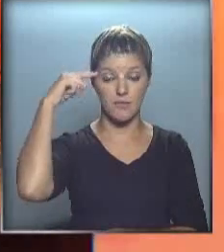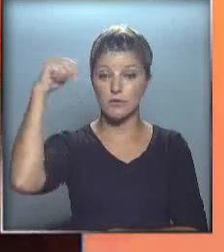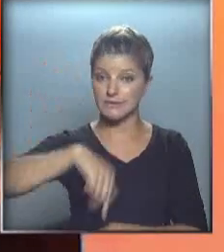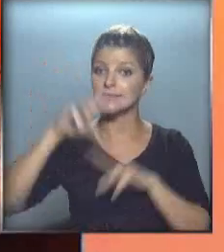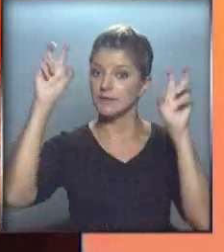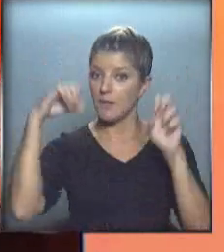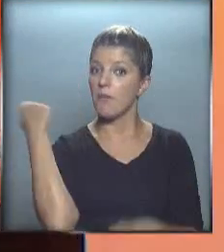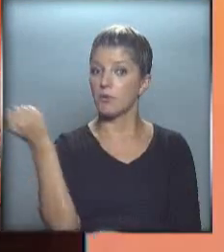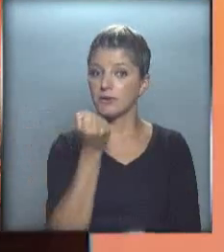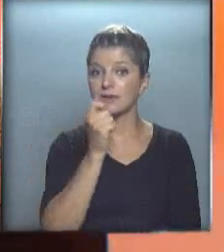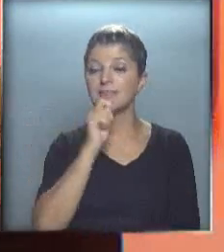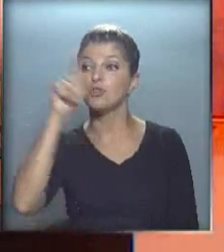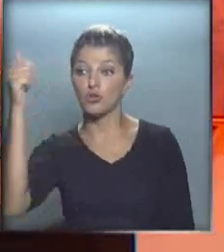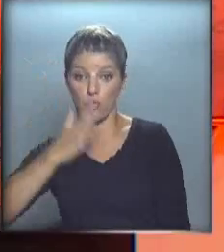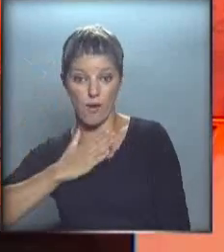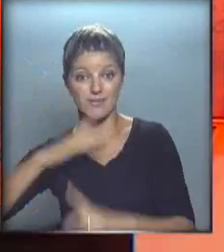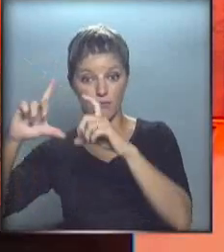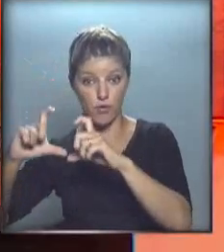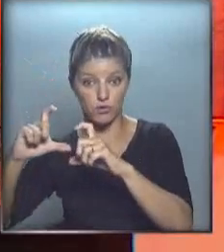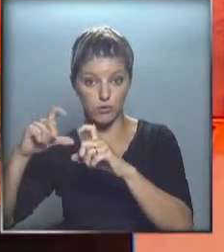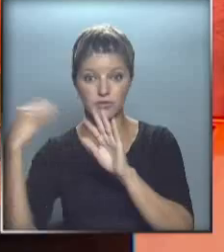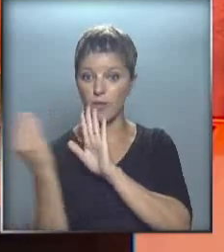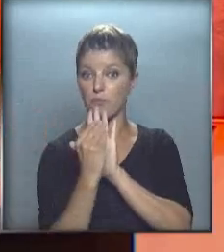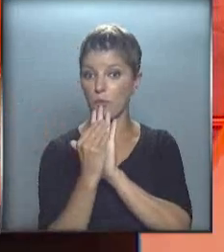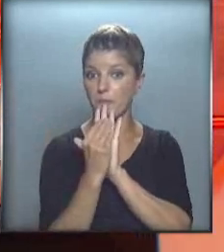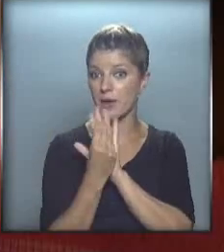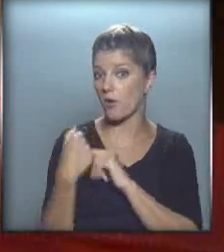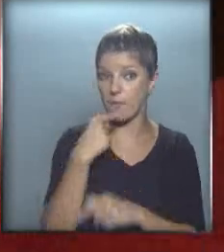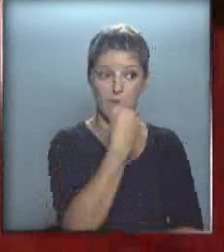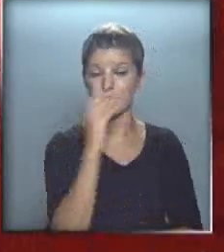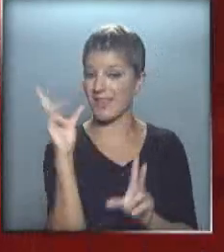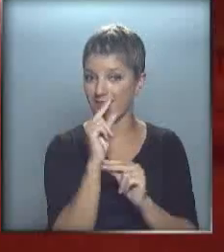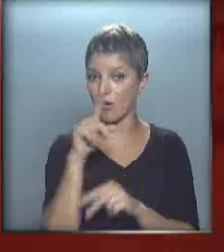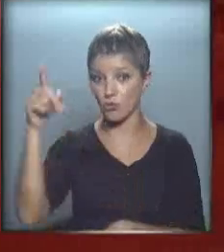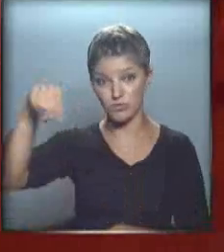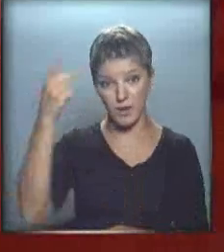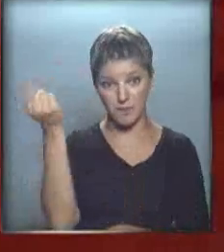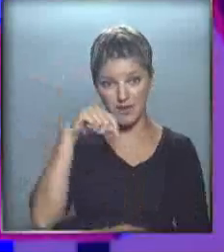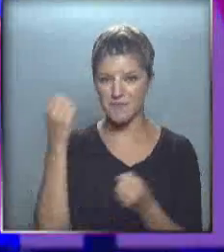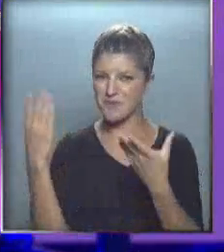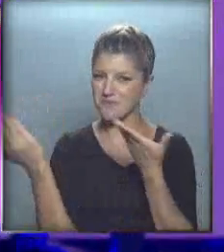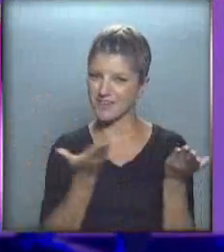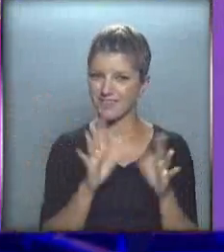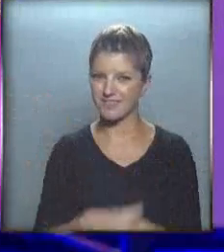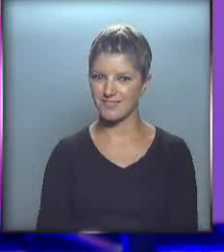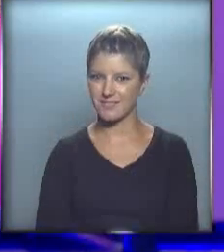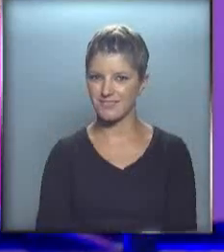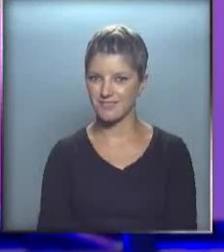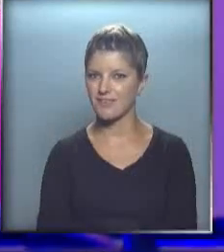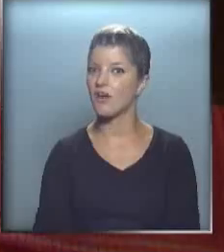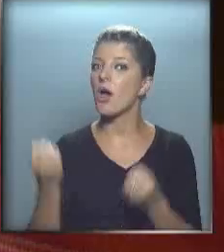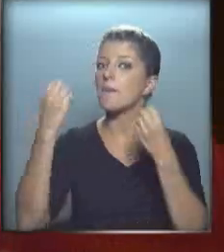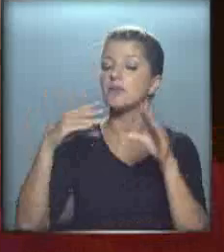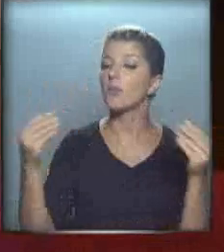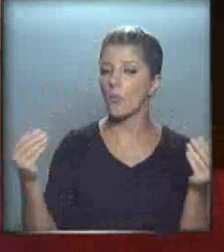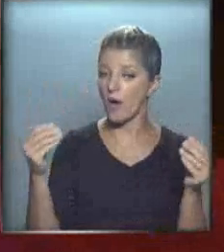muy importante, que es que cuando otro usa nuestras imágenes sin nuestro permiso. De eso vienen a hablar ustedes. ¿Qué tal, chicos? Bienvenidos. Hola, vos. ¿Qué onda? ¿Cuándo pasa eso?